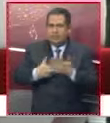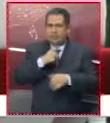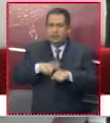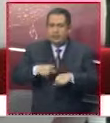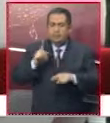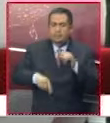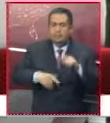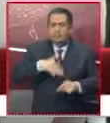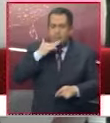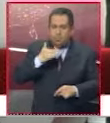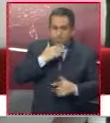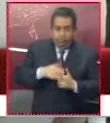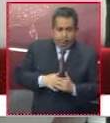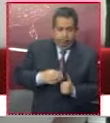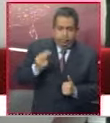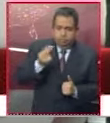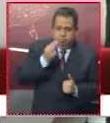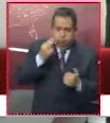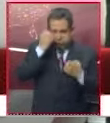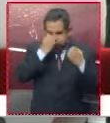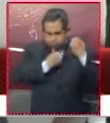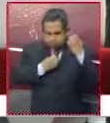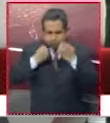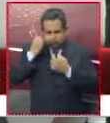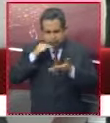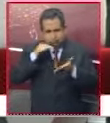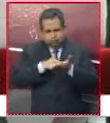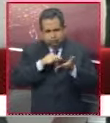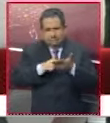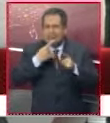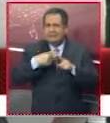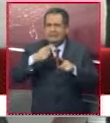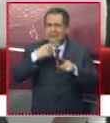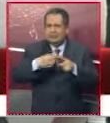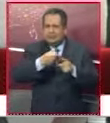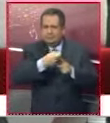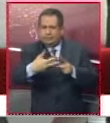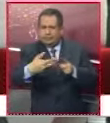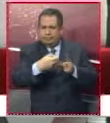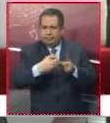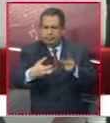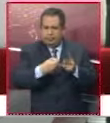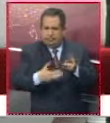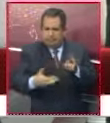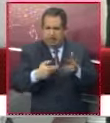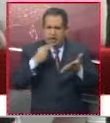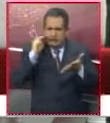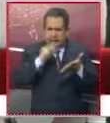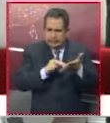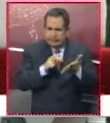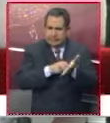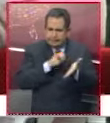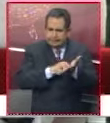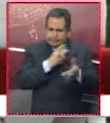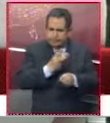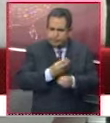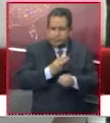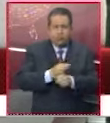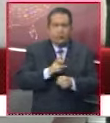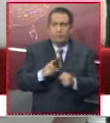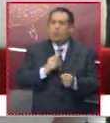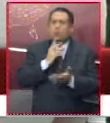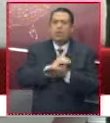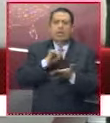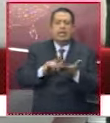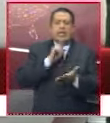la necesidad de hacer una revisión profunda de diversas disposiciones legislativas, no solamente es la Ley General que